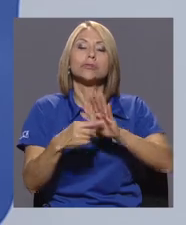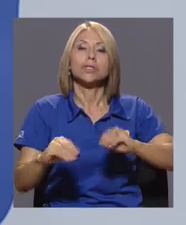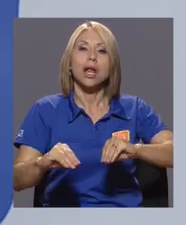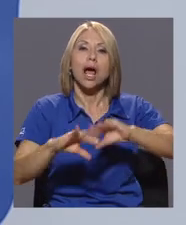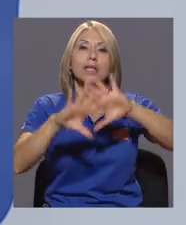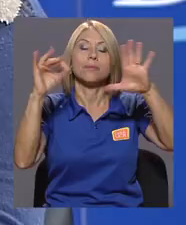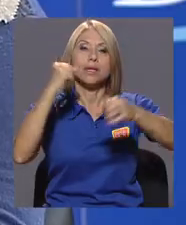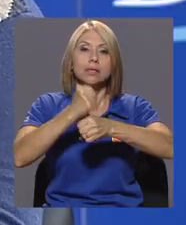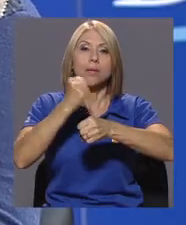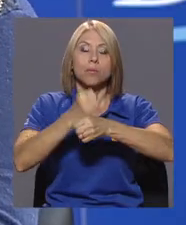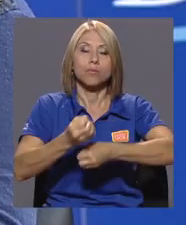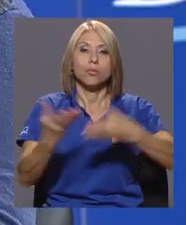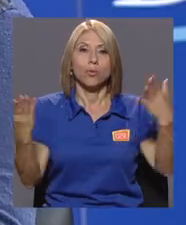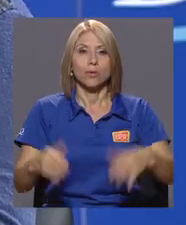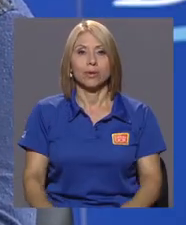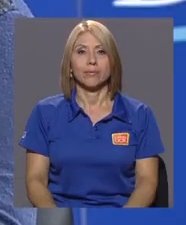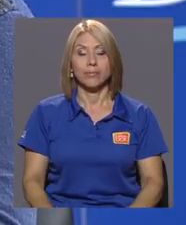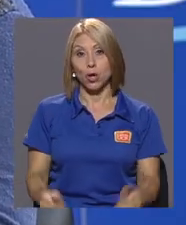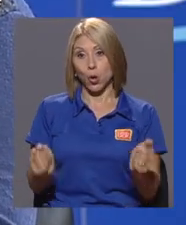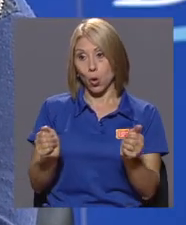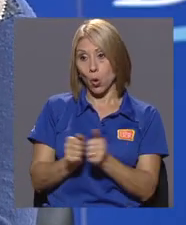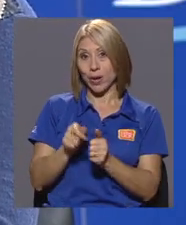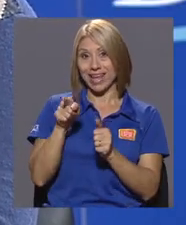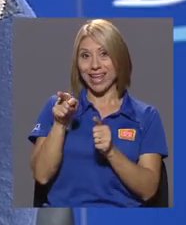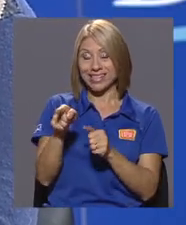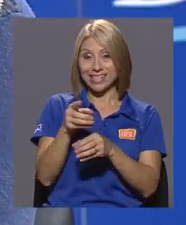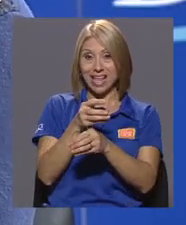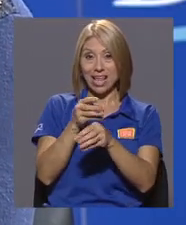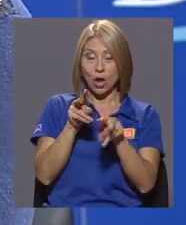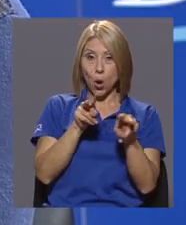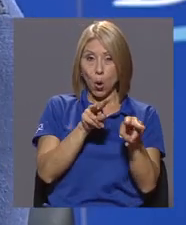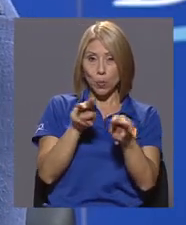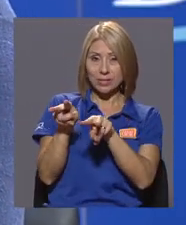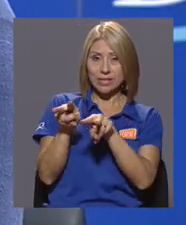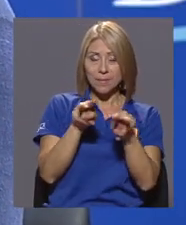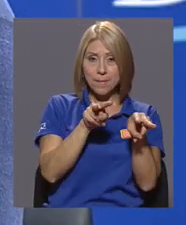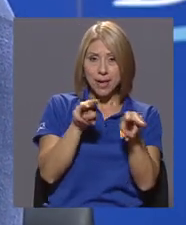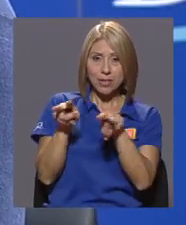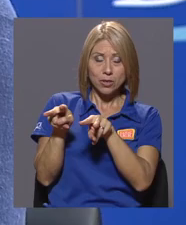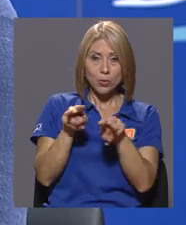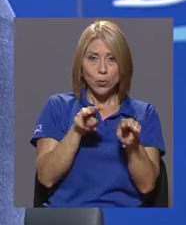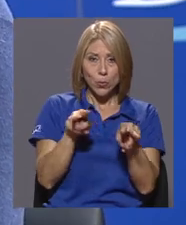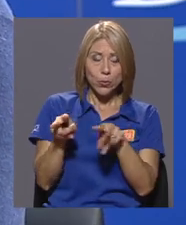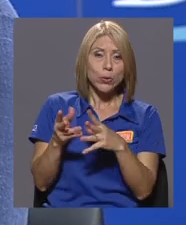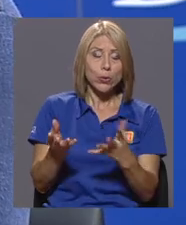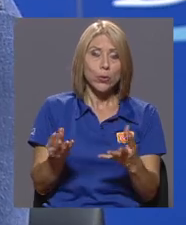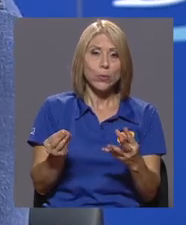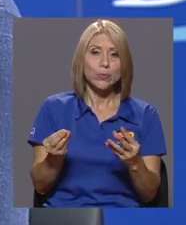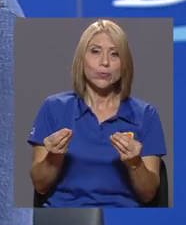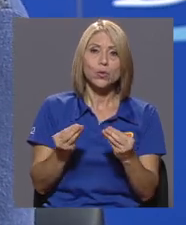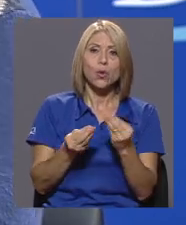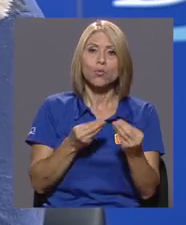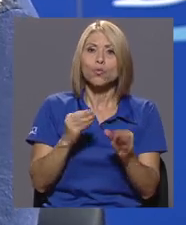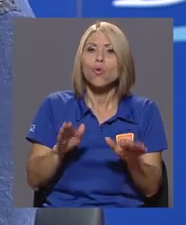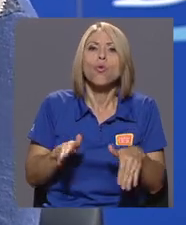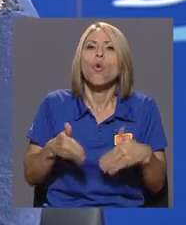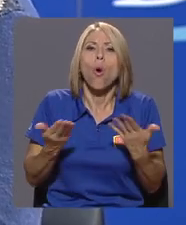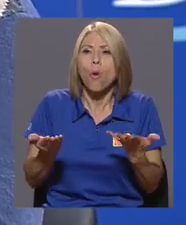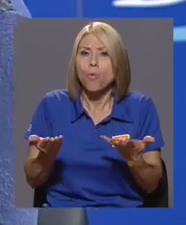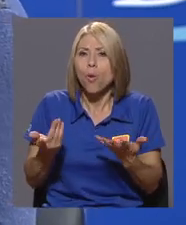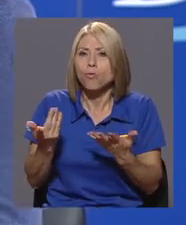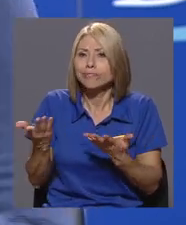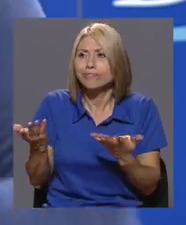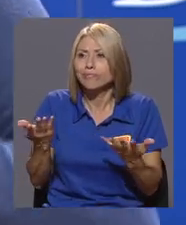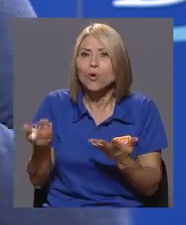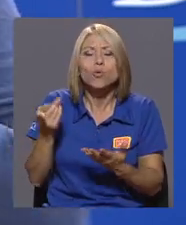la gestión pública a través de este observatorio ya así más prácticamente hablando más realista cómo le van a